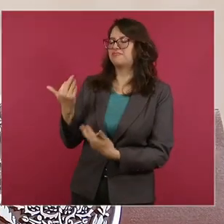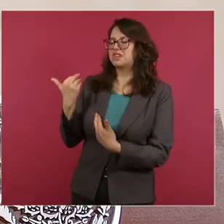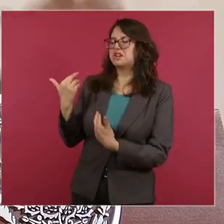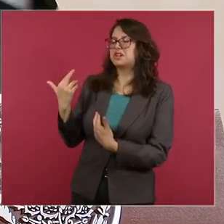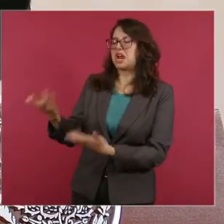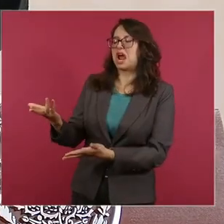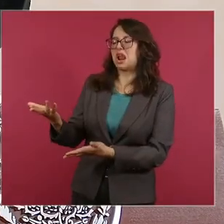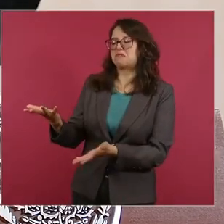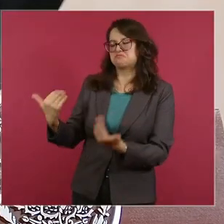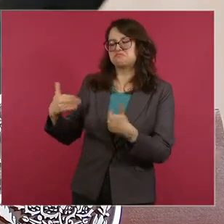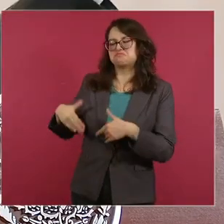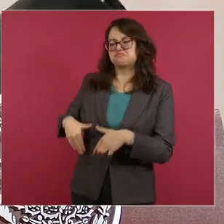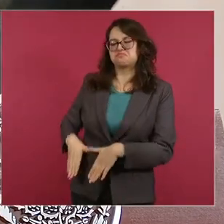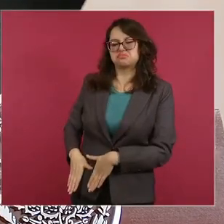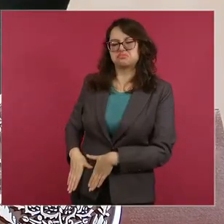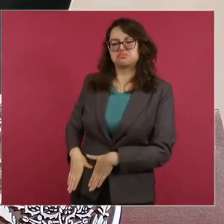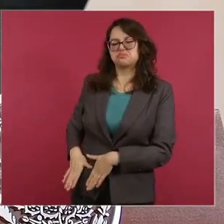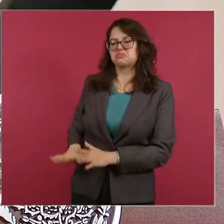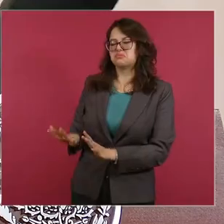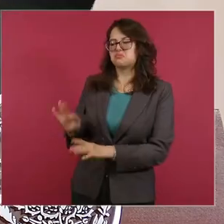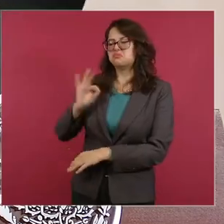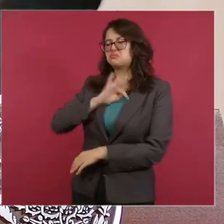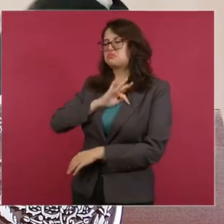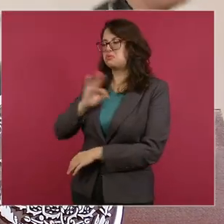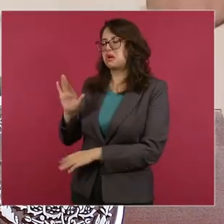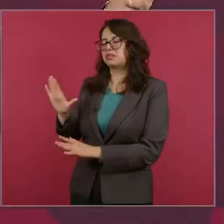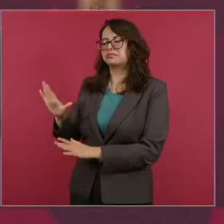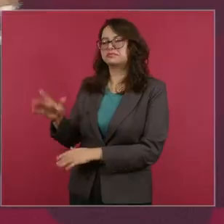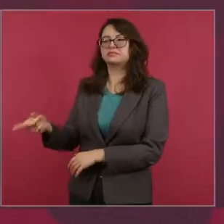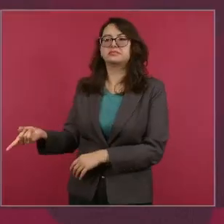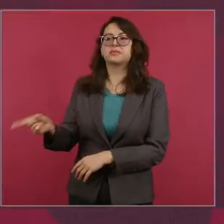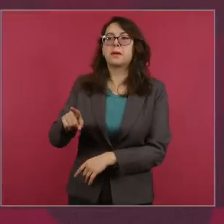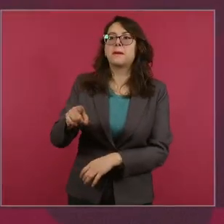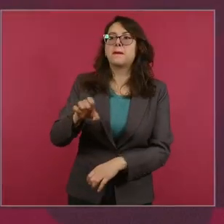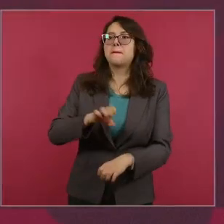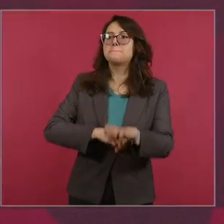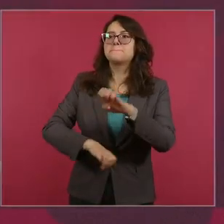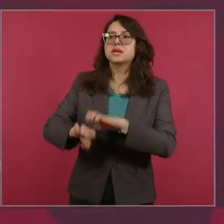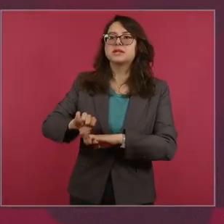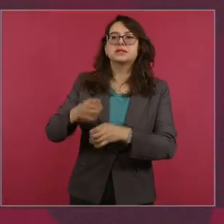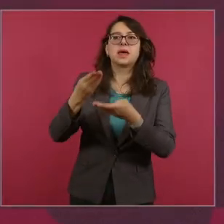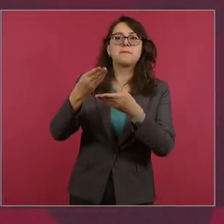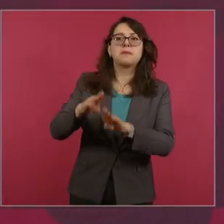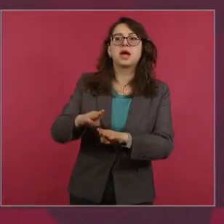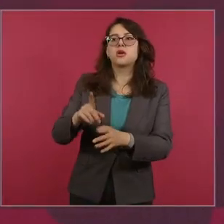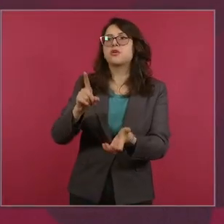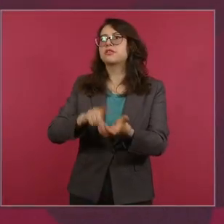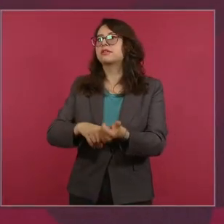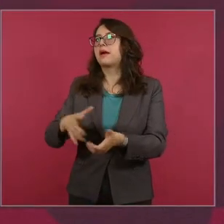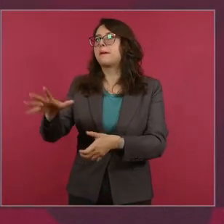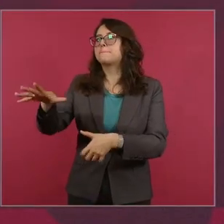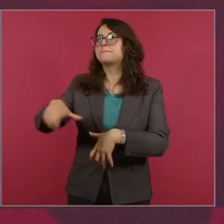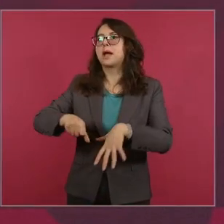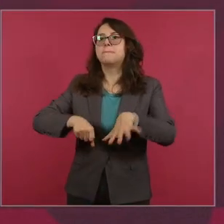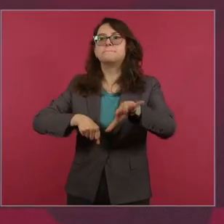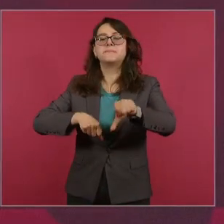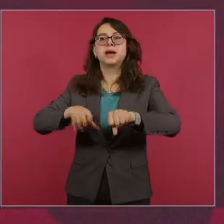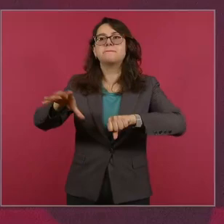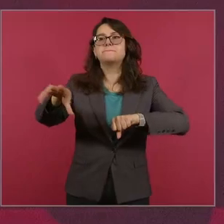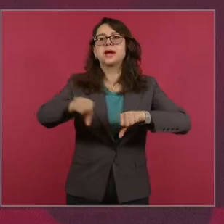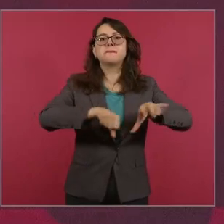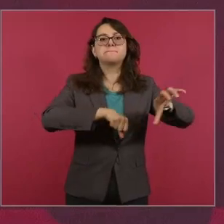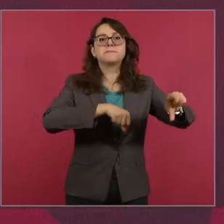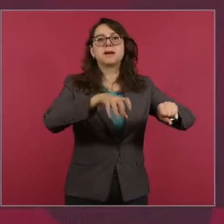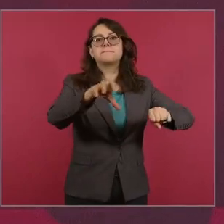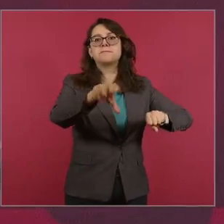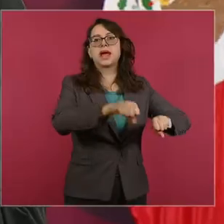ellos se quedaban con las tajadas más grandes, a ellos lo que les importaba era tener de empleados